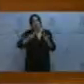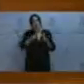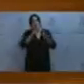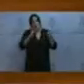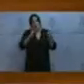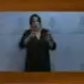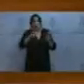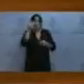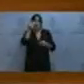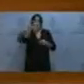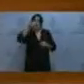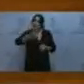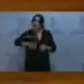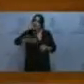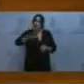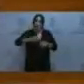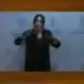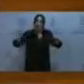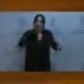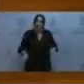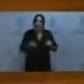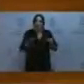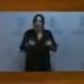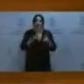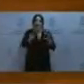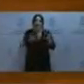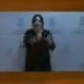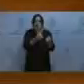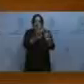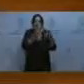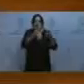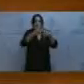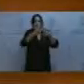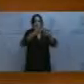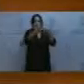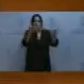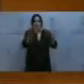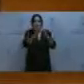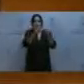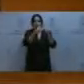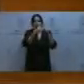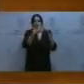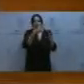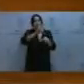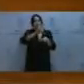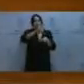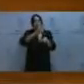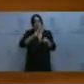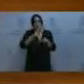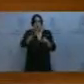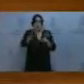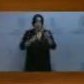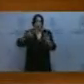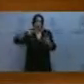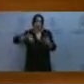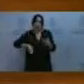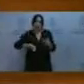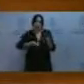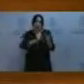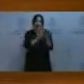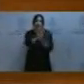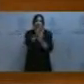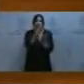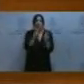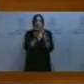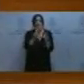consideramos importantísimo poner en marcha una campaña de información al conjunto de la sociedad asturiana y de sensibilización de los profesionales de los servicios sociales